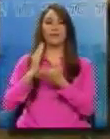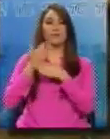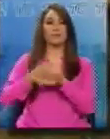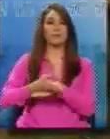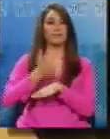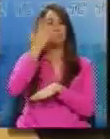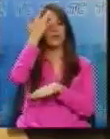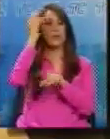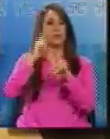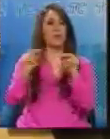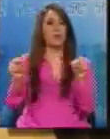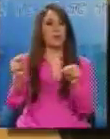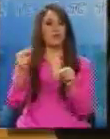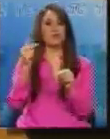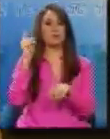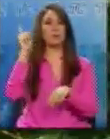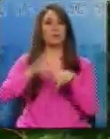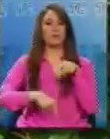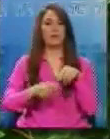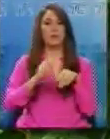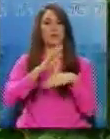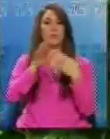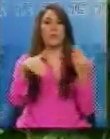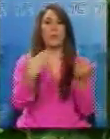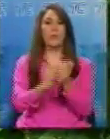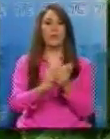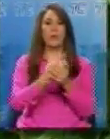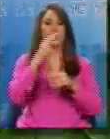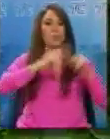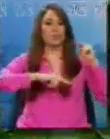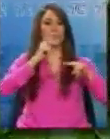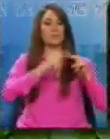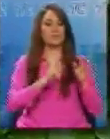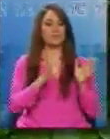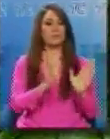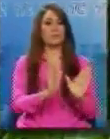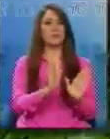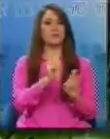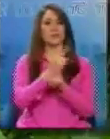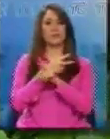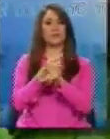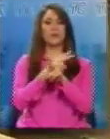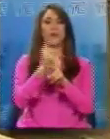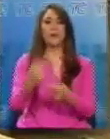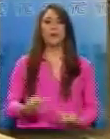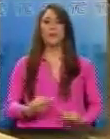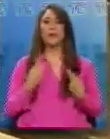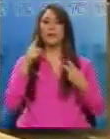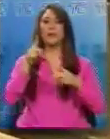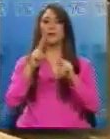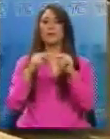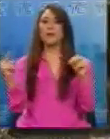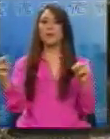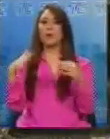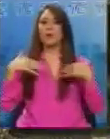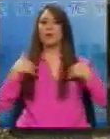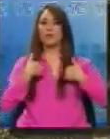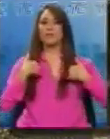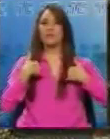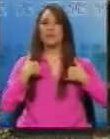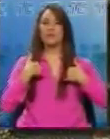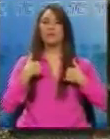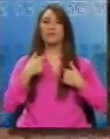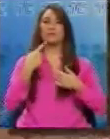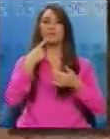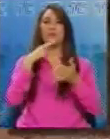el cuidado del medio ambiente había que sellar todos los lugares donde se construía para no perjudicar la vida de quienes habitan la isla, que son, por ejemplo,